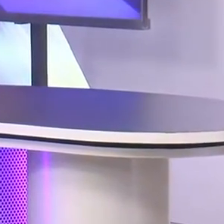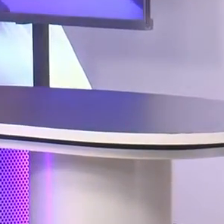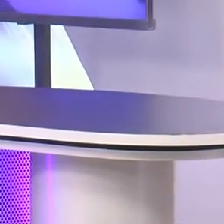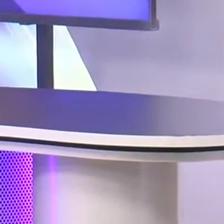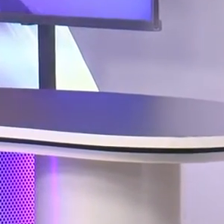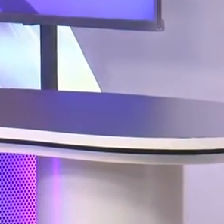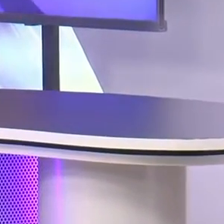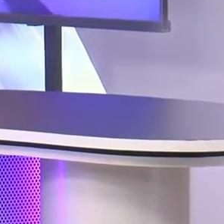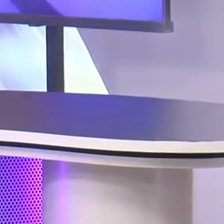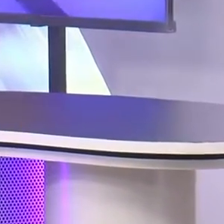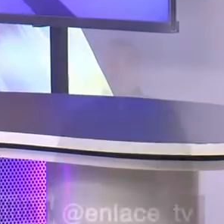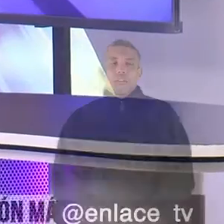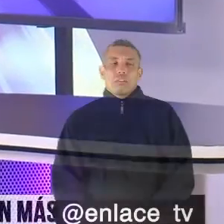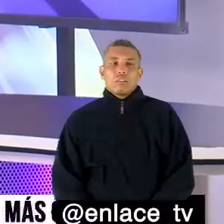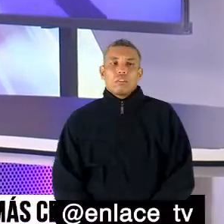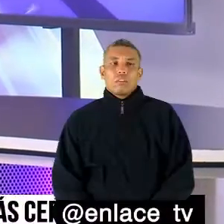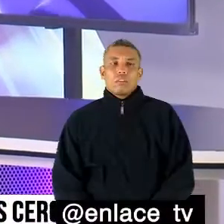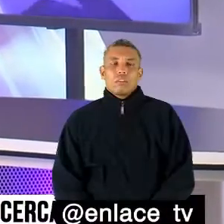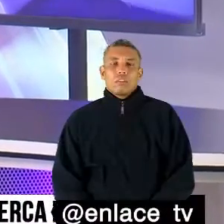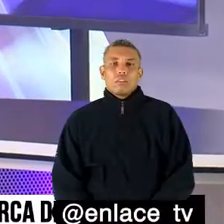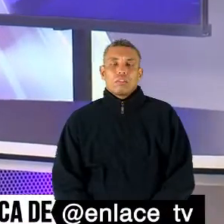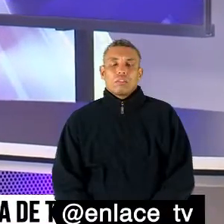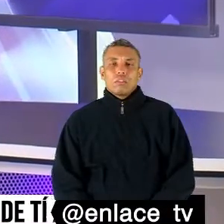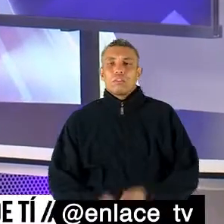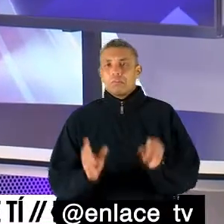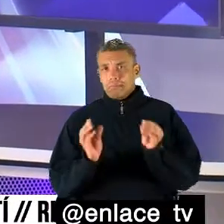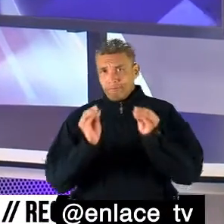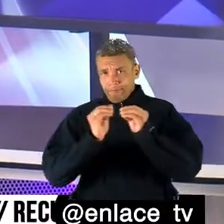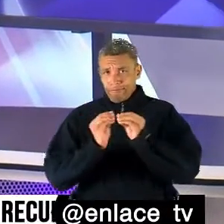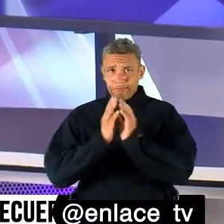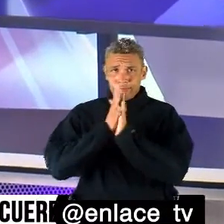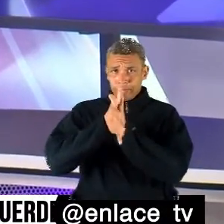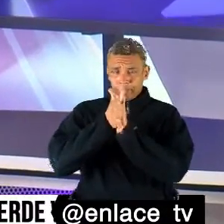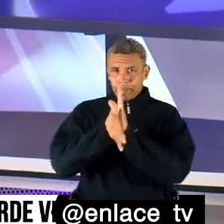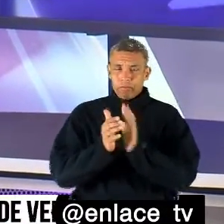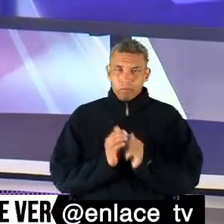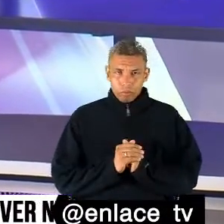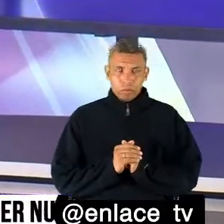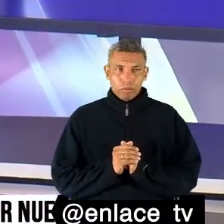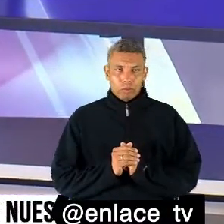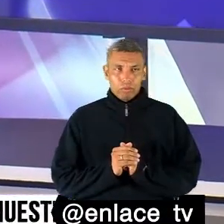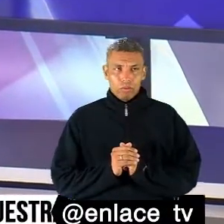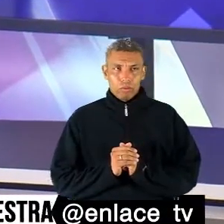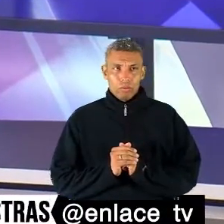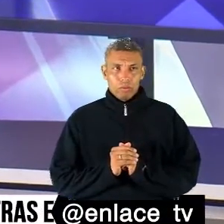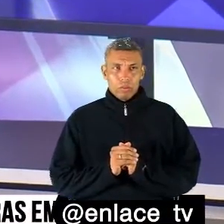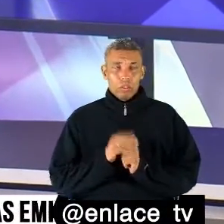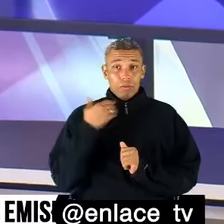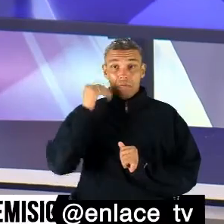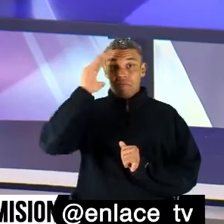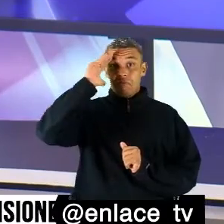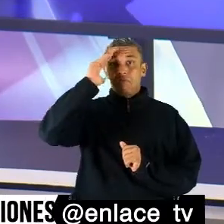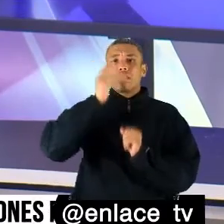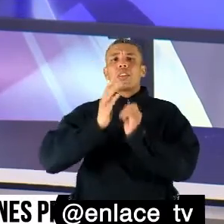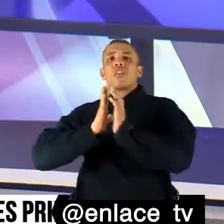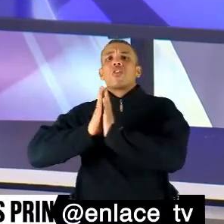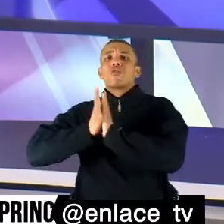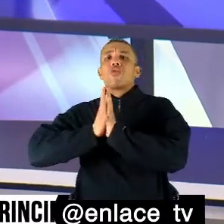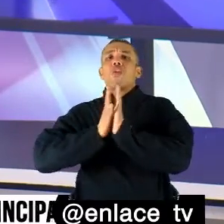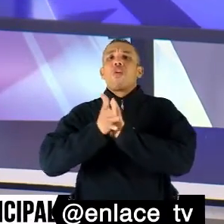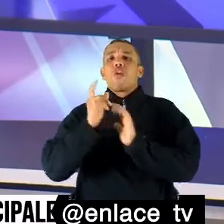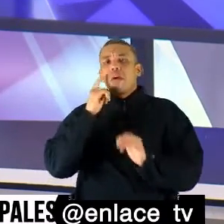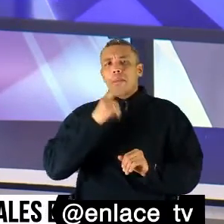Continuamos con más información en Enlace Noticias. En desarrollo de órdenes de registro y allanamiento en tres locales comerciales, la Policía